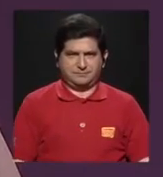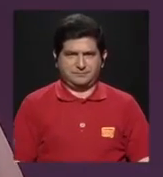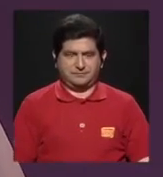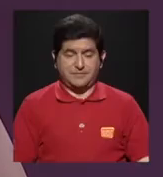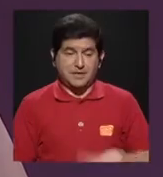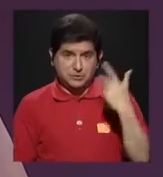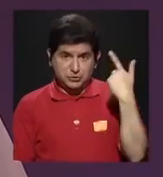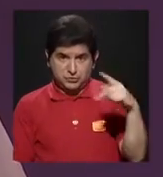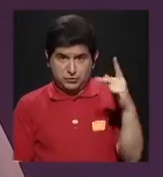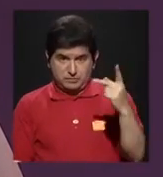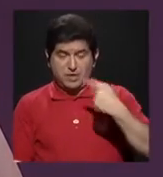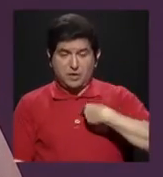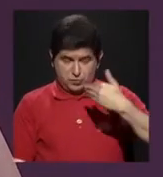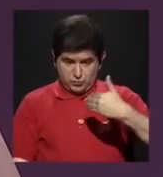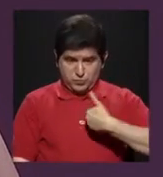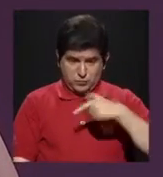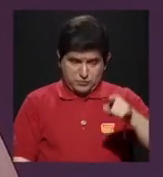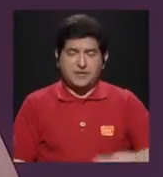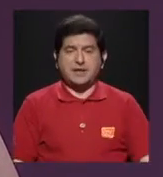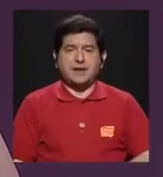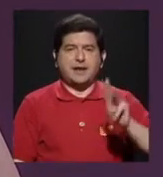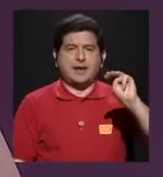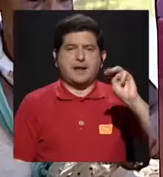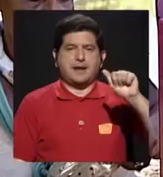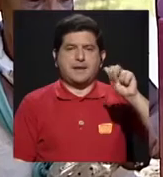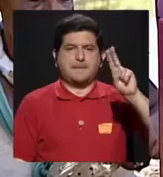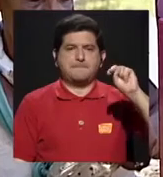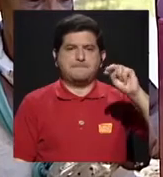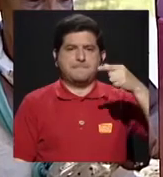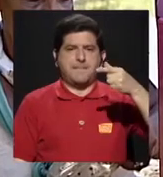Son riesgos que uno sufre en el manglar.